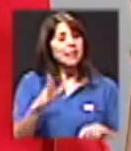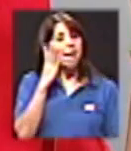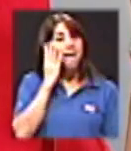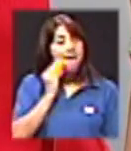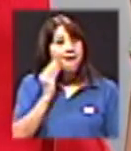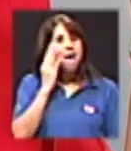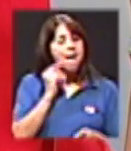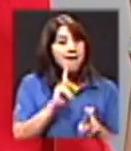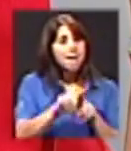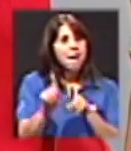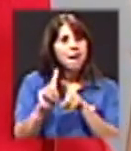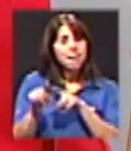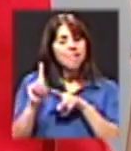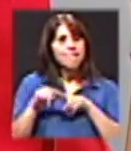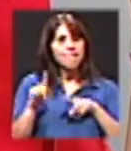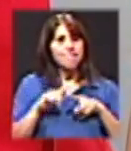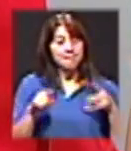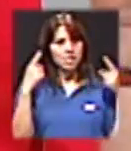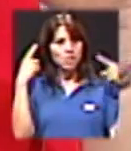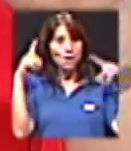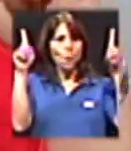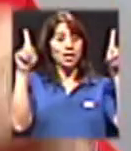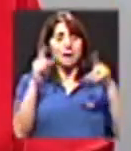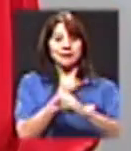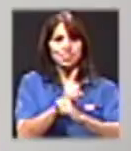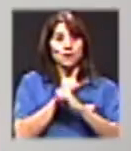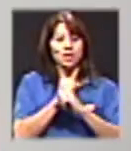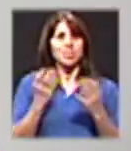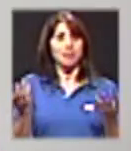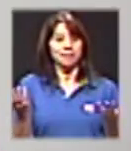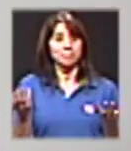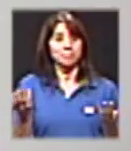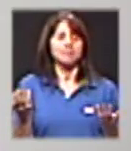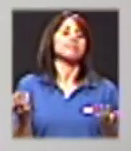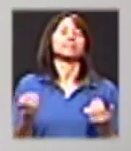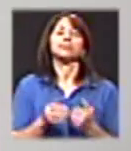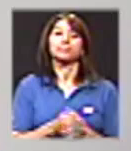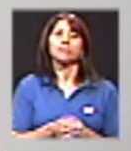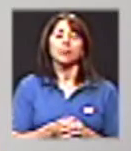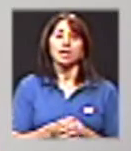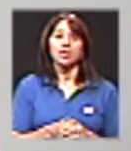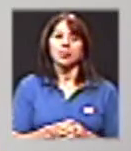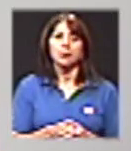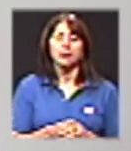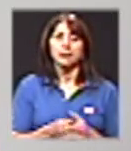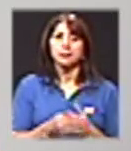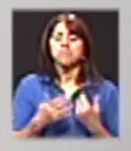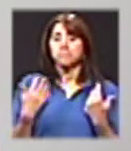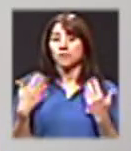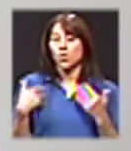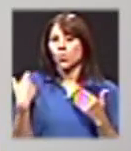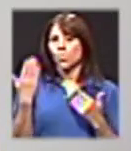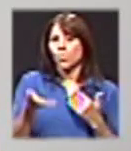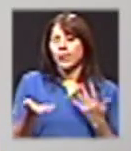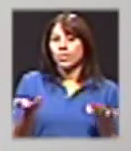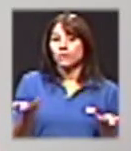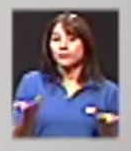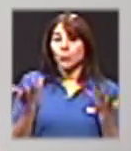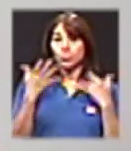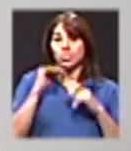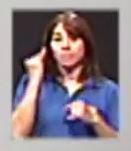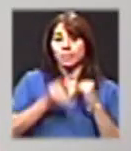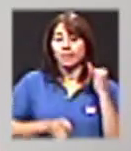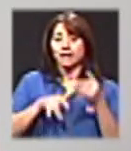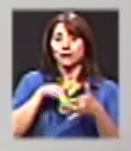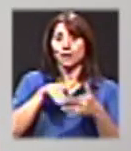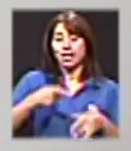logra, no sé, logra como seguridad, por decirlo de alguna manera. Luego ya, después de estudiar Derecho, sí